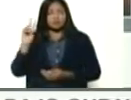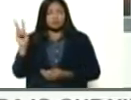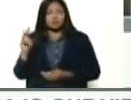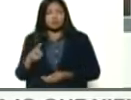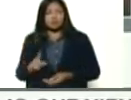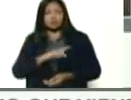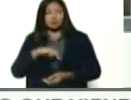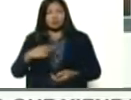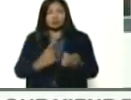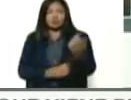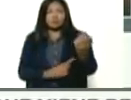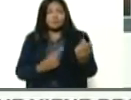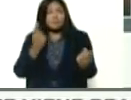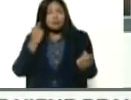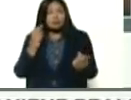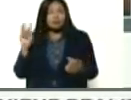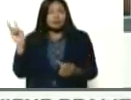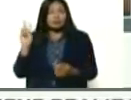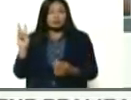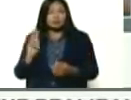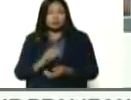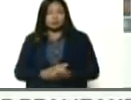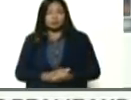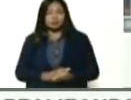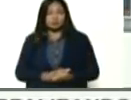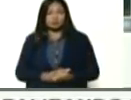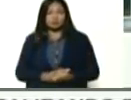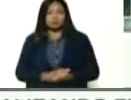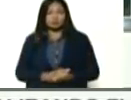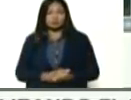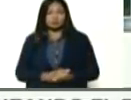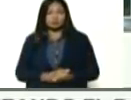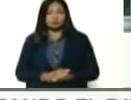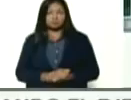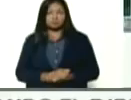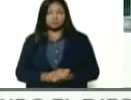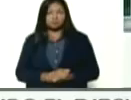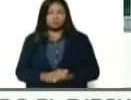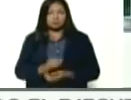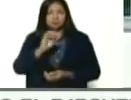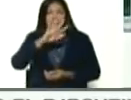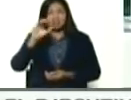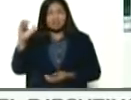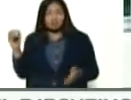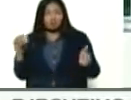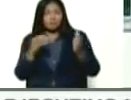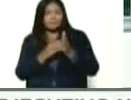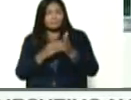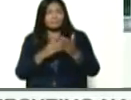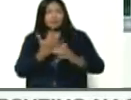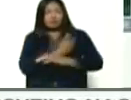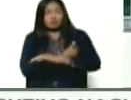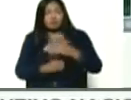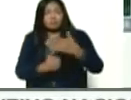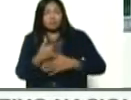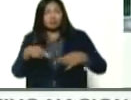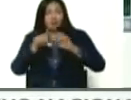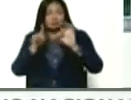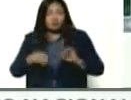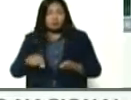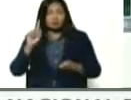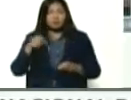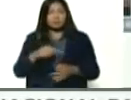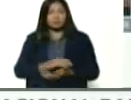isuela hoy día vino este cargamento de 500 mil dos es más significativo de que anteriores